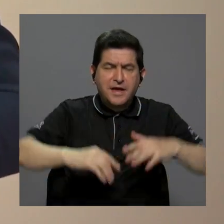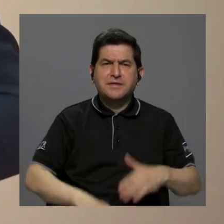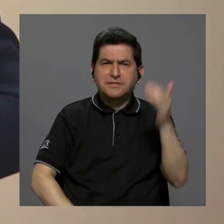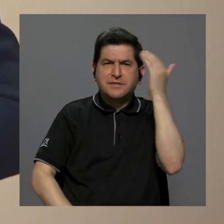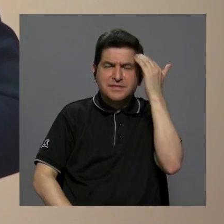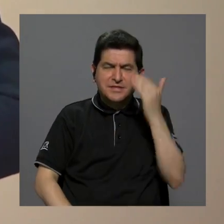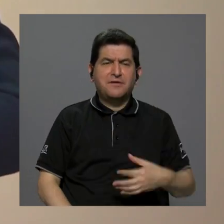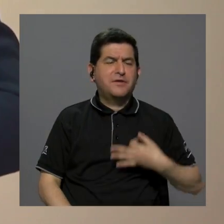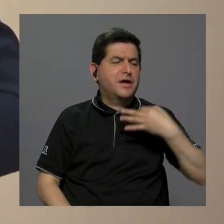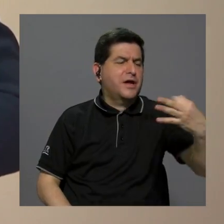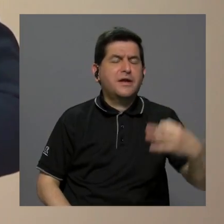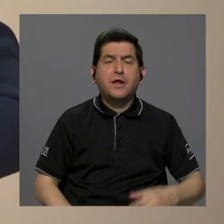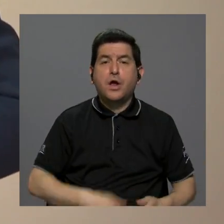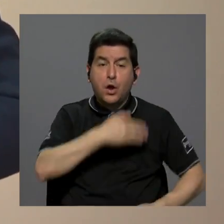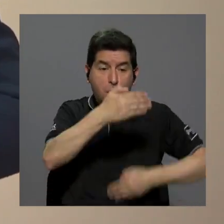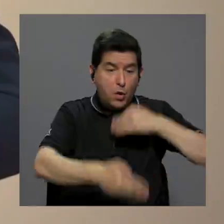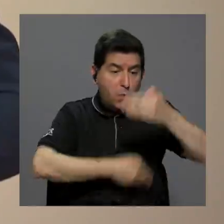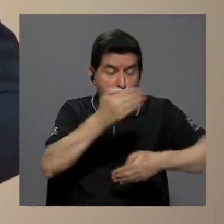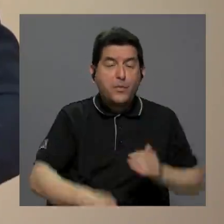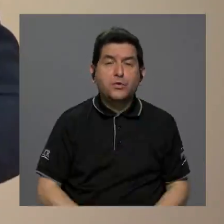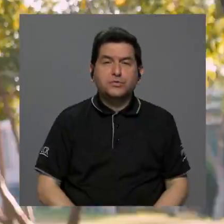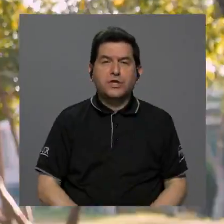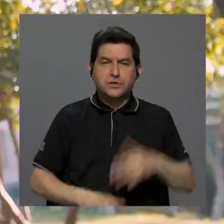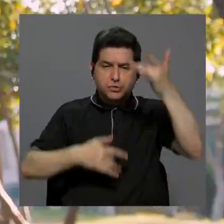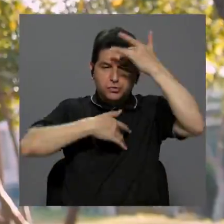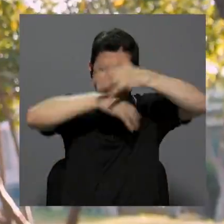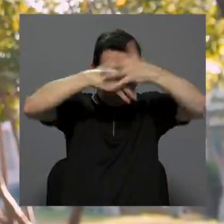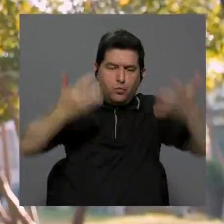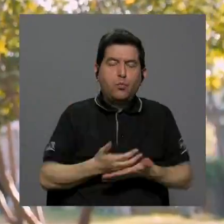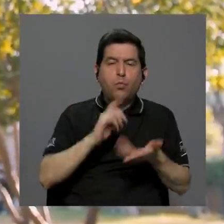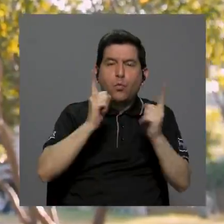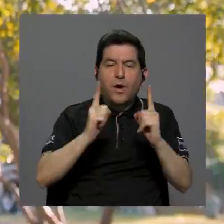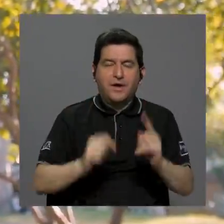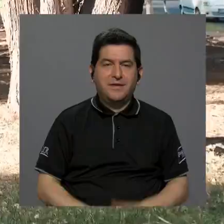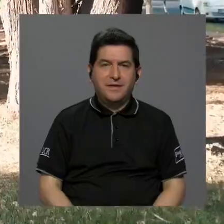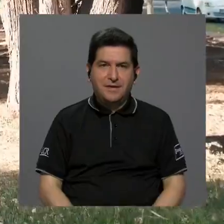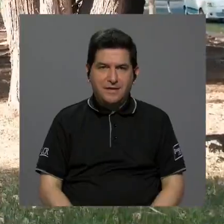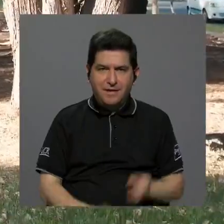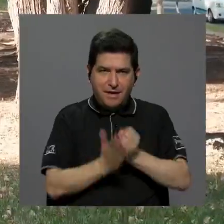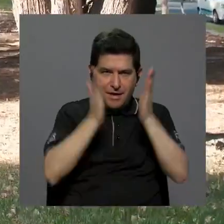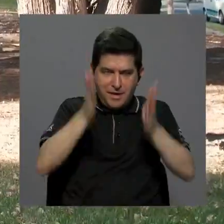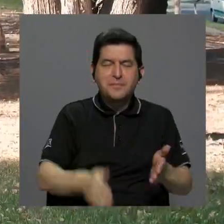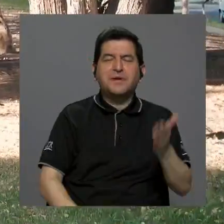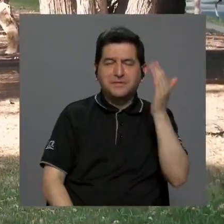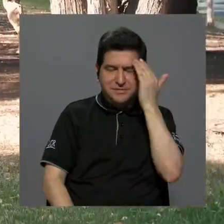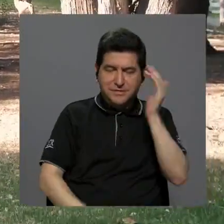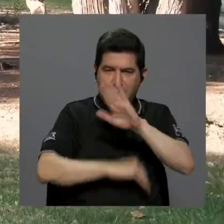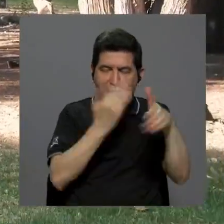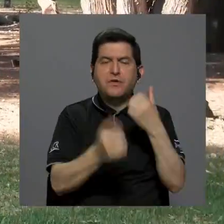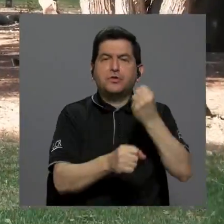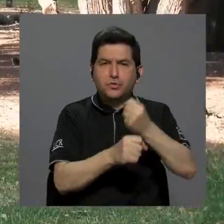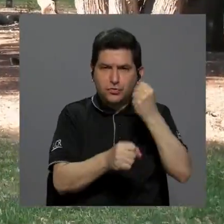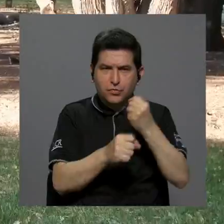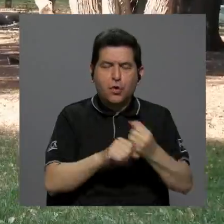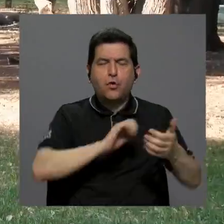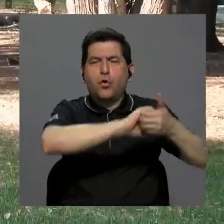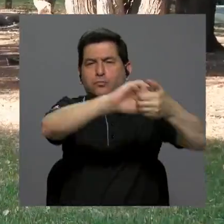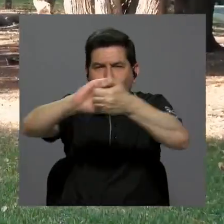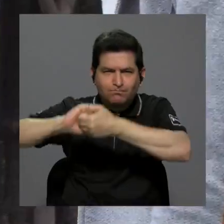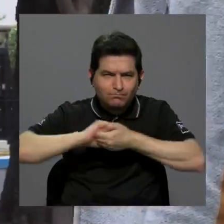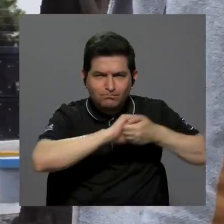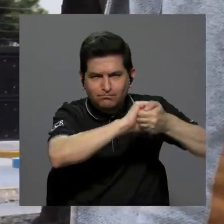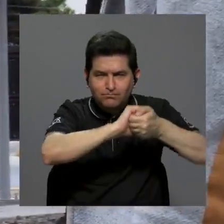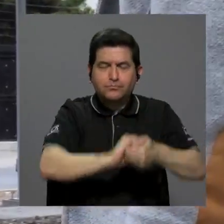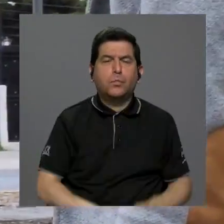cuál podría ser el comportamiento de la pandemia. Los investigadores reconocen que todo este trabajo